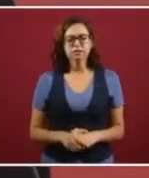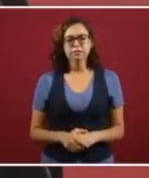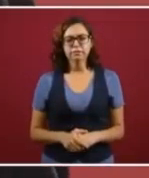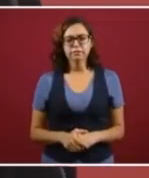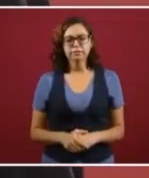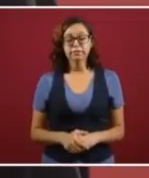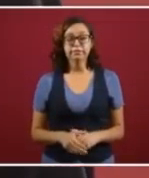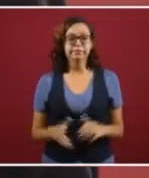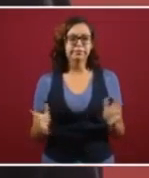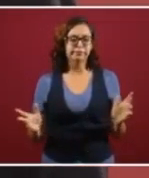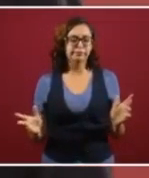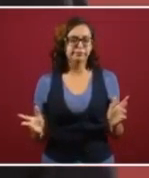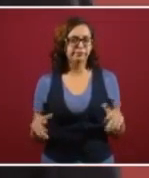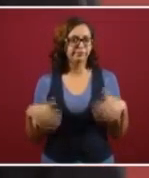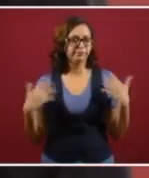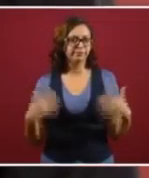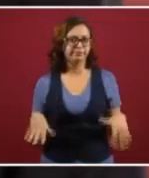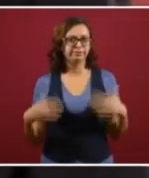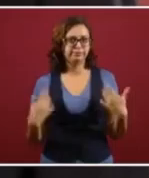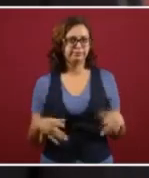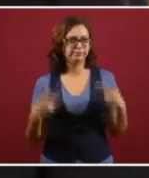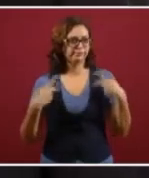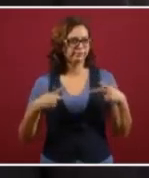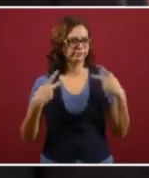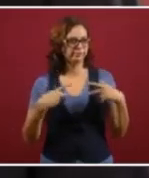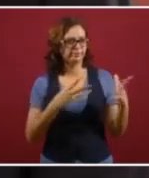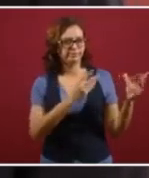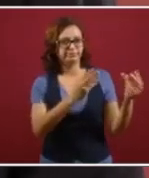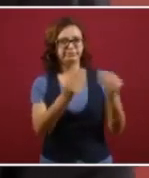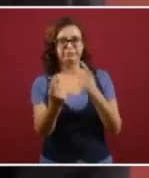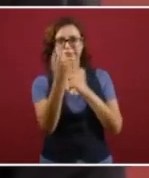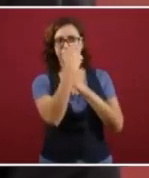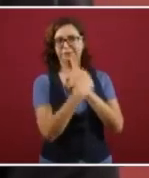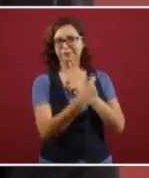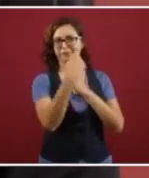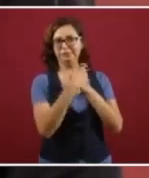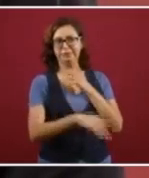muchos críticos, además hasta pagados.